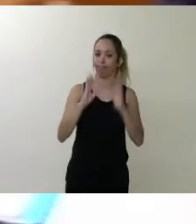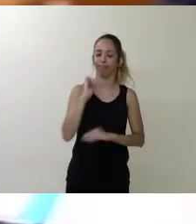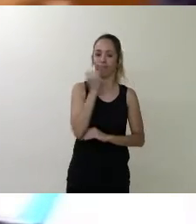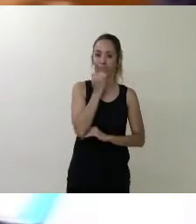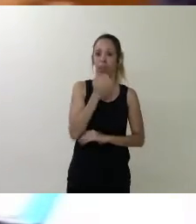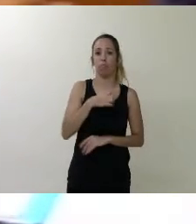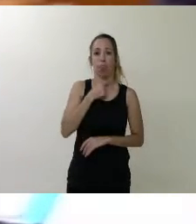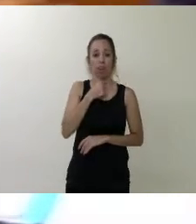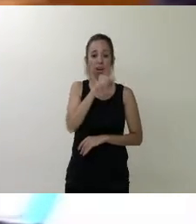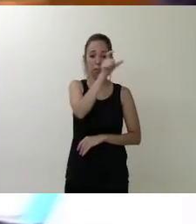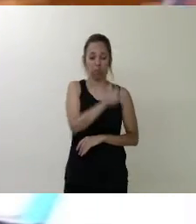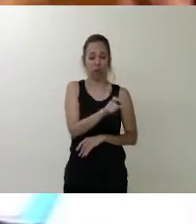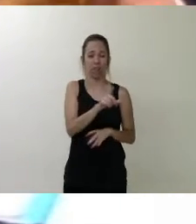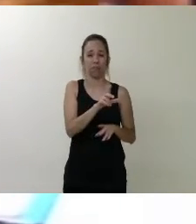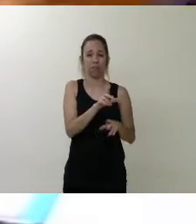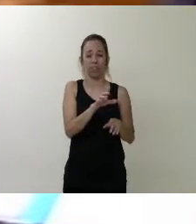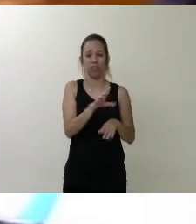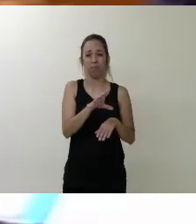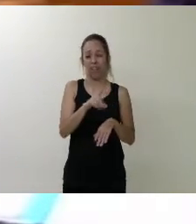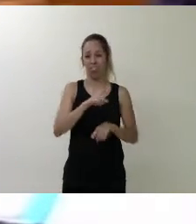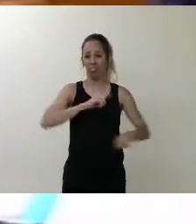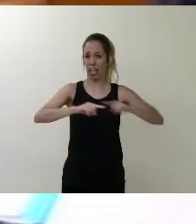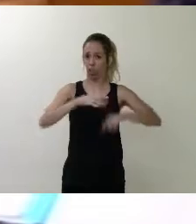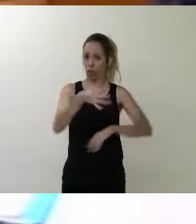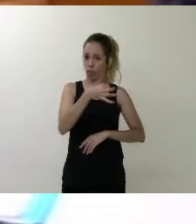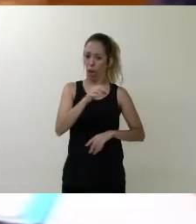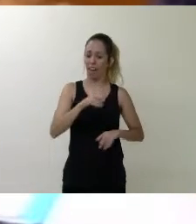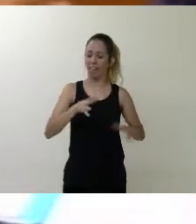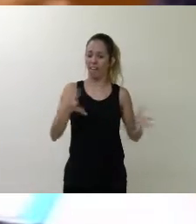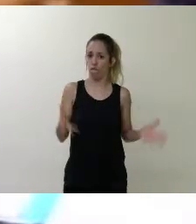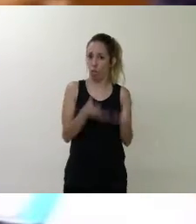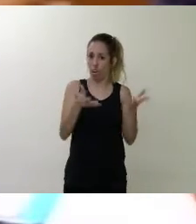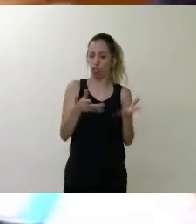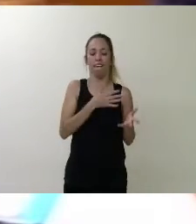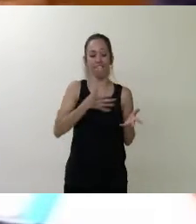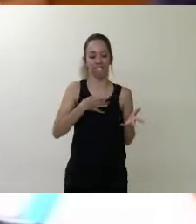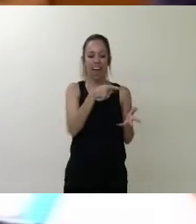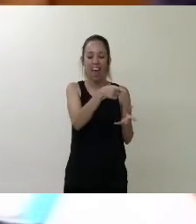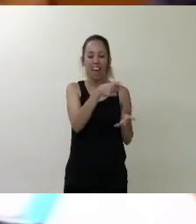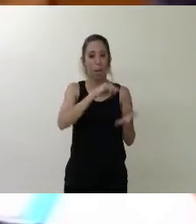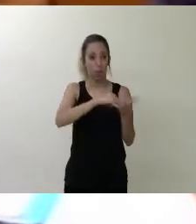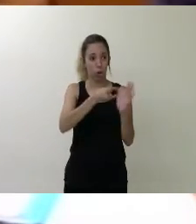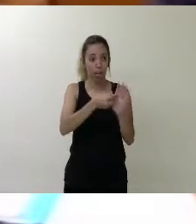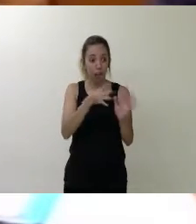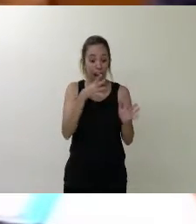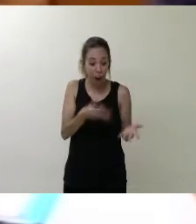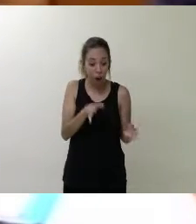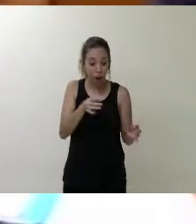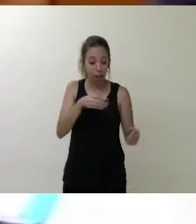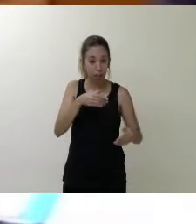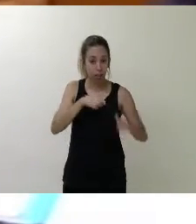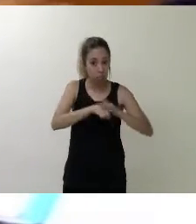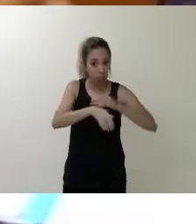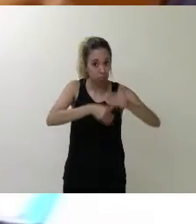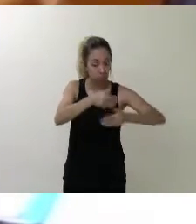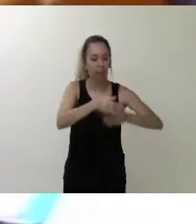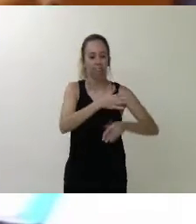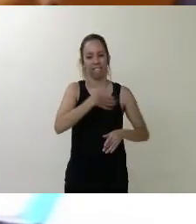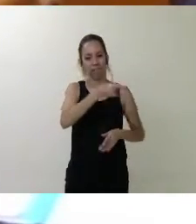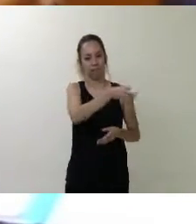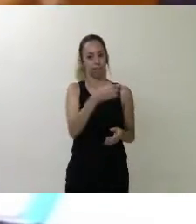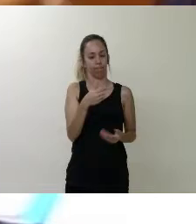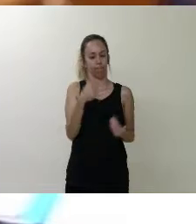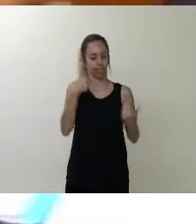insular de Fomento precisara el estado en que se encuentra ahora mismo este proyecto, ¿no? Y por ser tampoco sea el